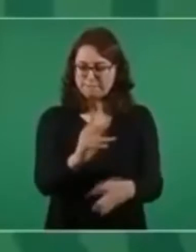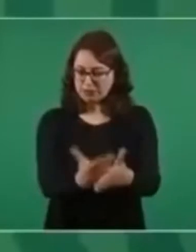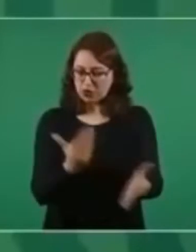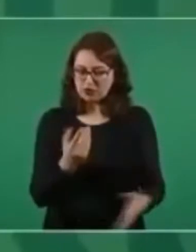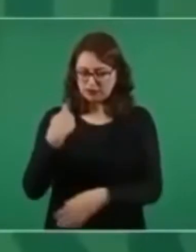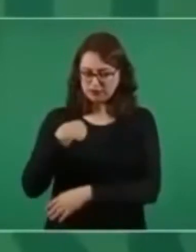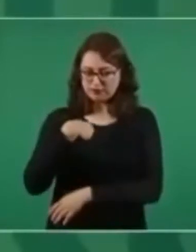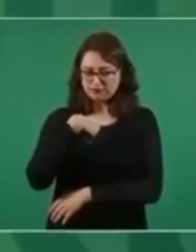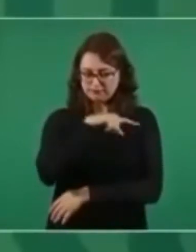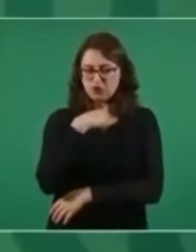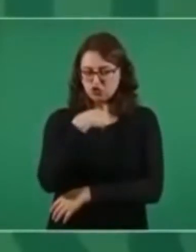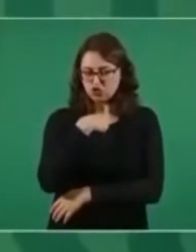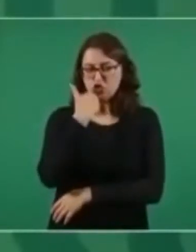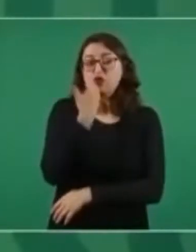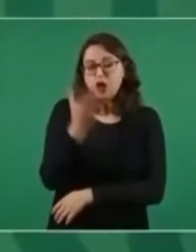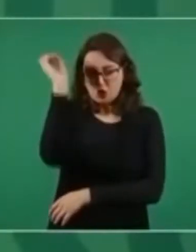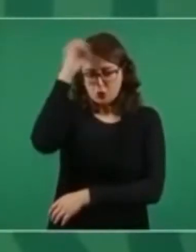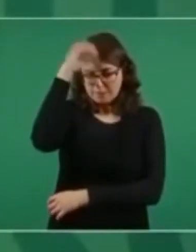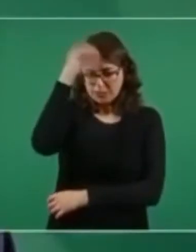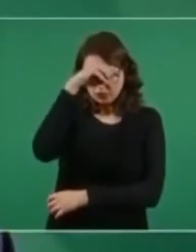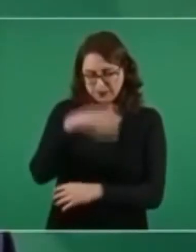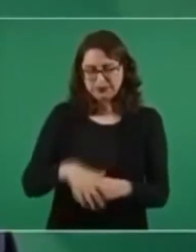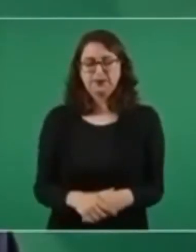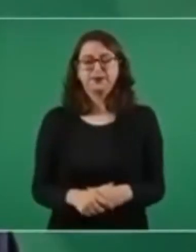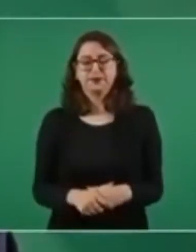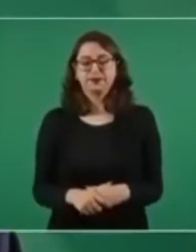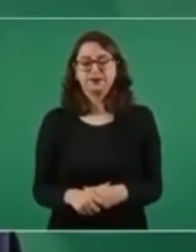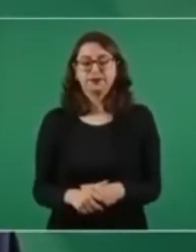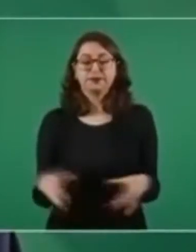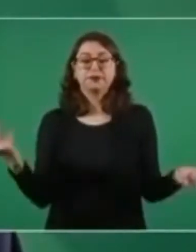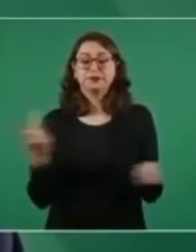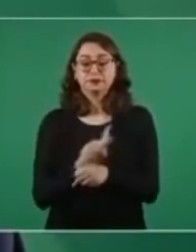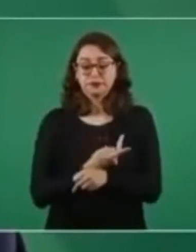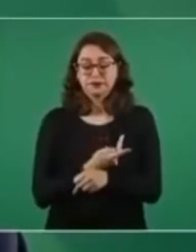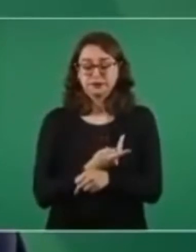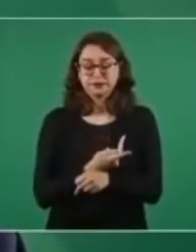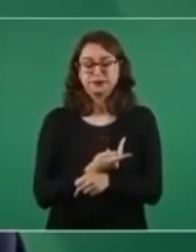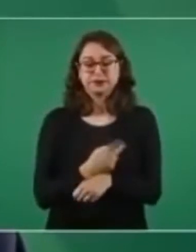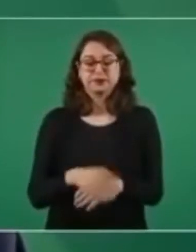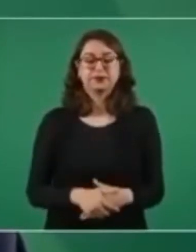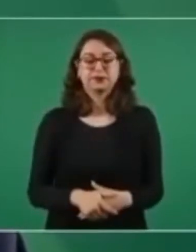porque como es lógico,